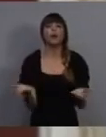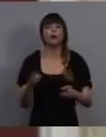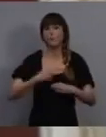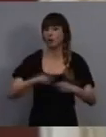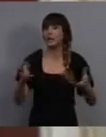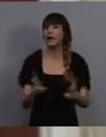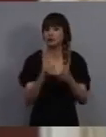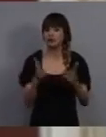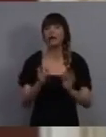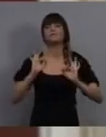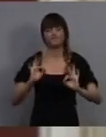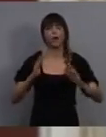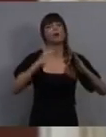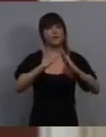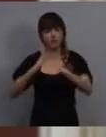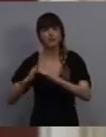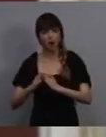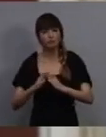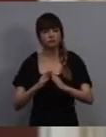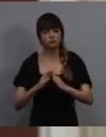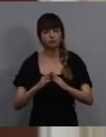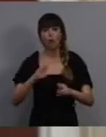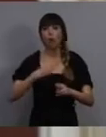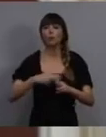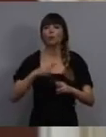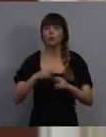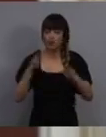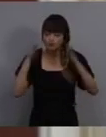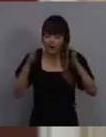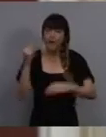concretamente la vivienda y las políticas dedicadas a los